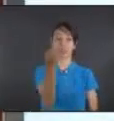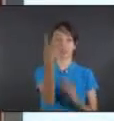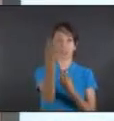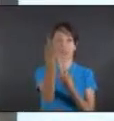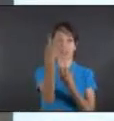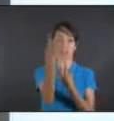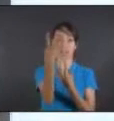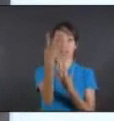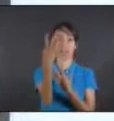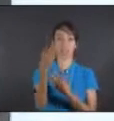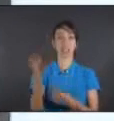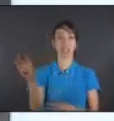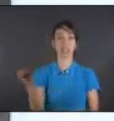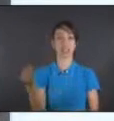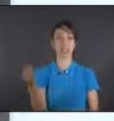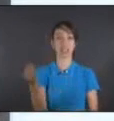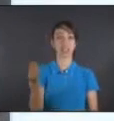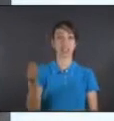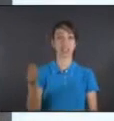informarle que